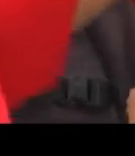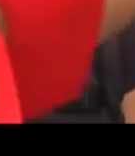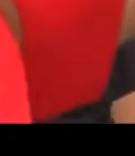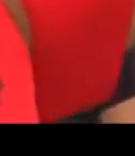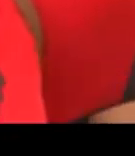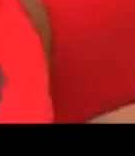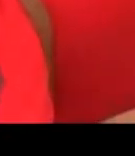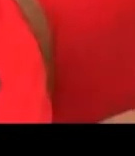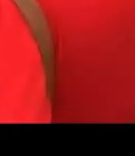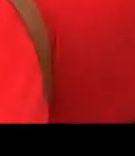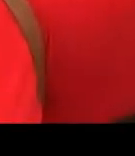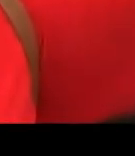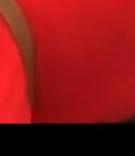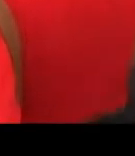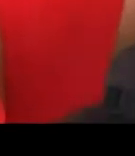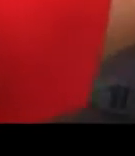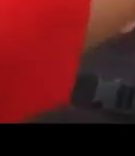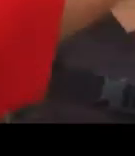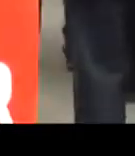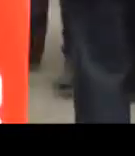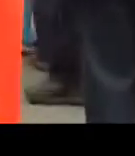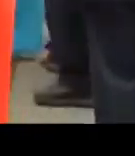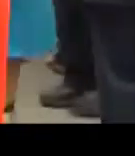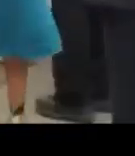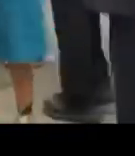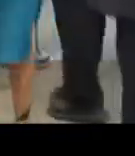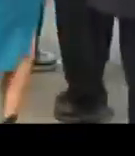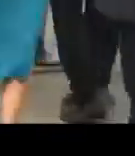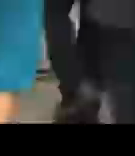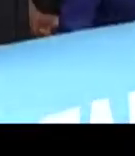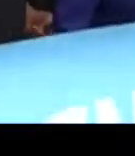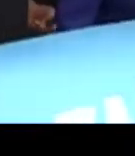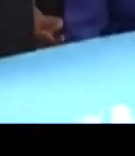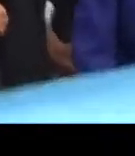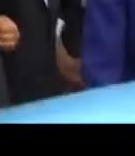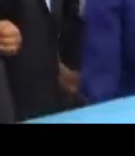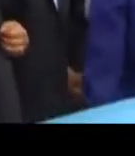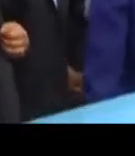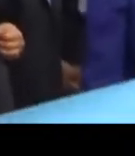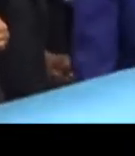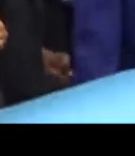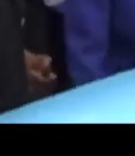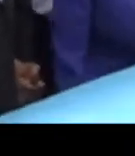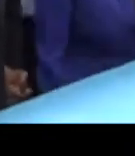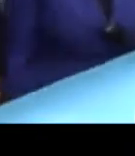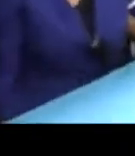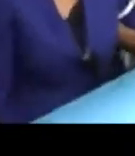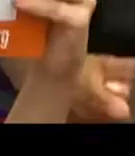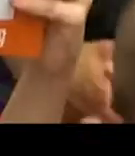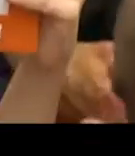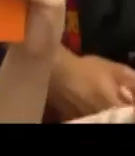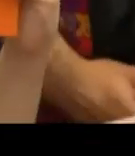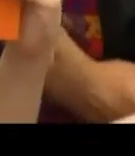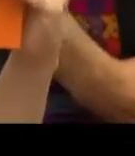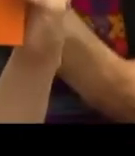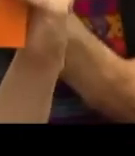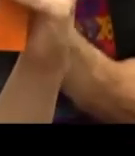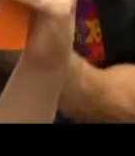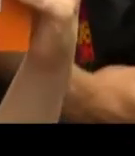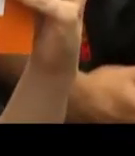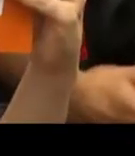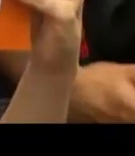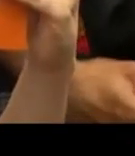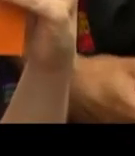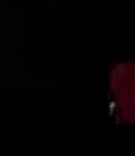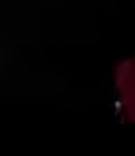Post reportó que el gobierno de Estados Unidos tenía en custodia a 10,733 niños y adolescentes. El